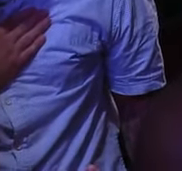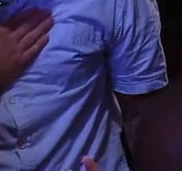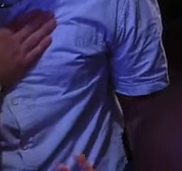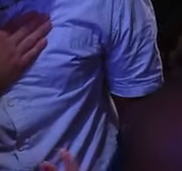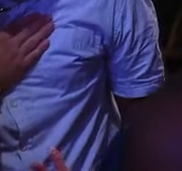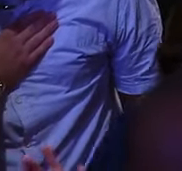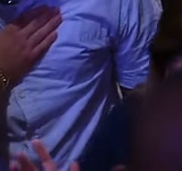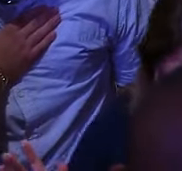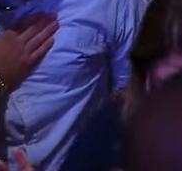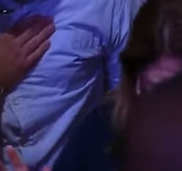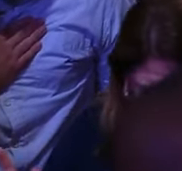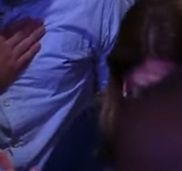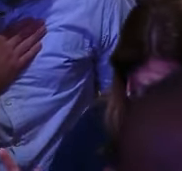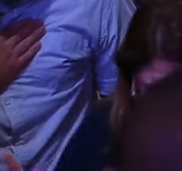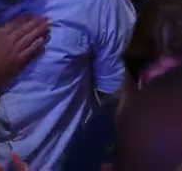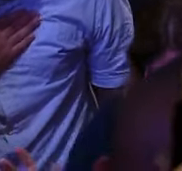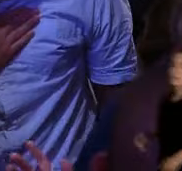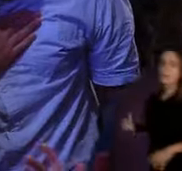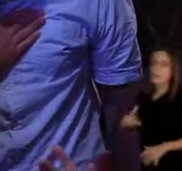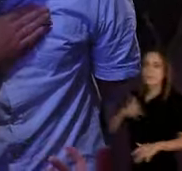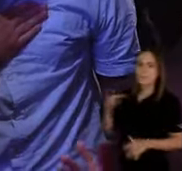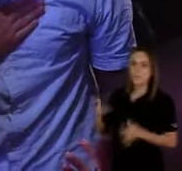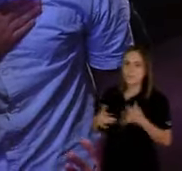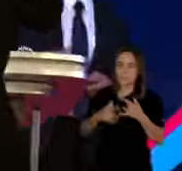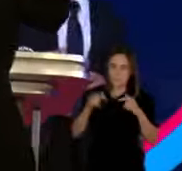Lo siento en este